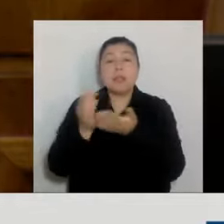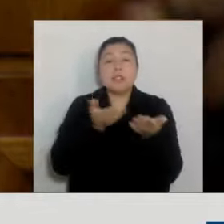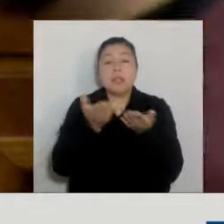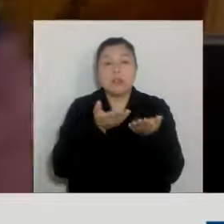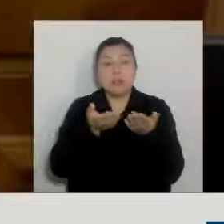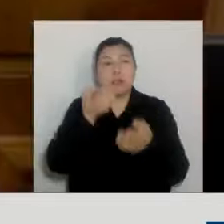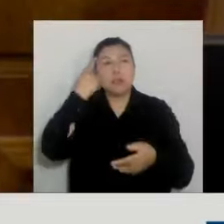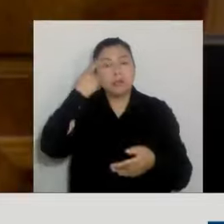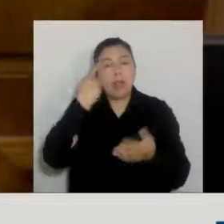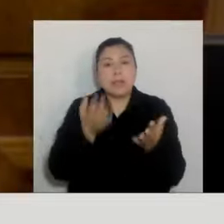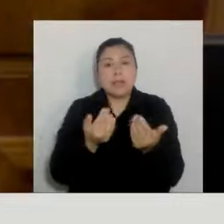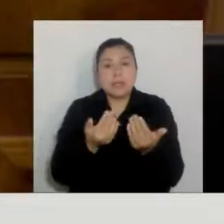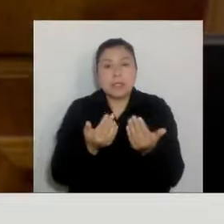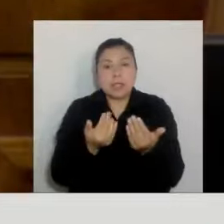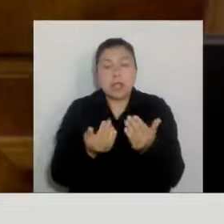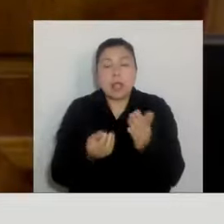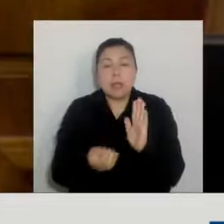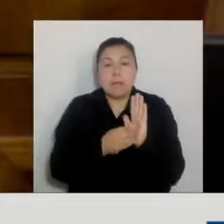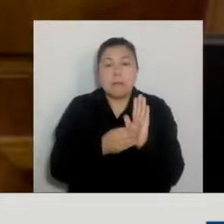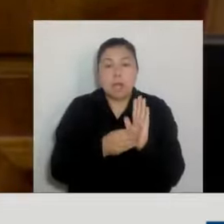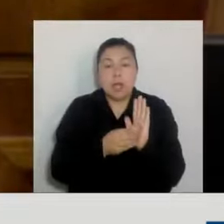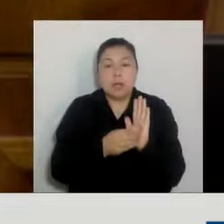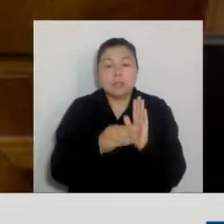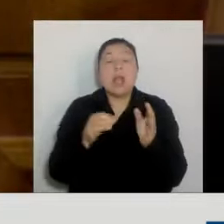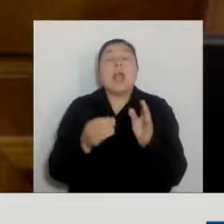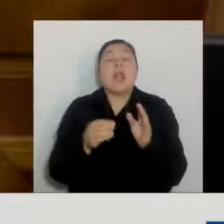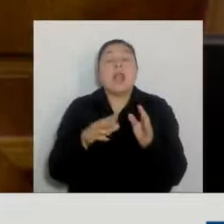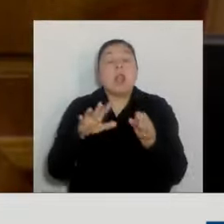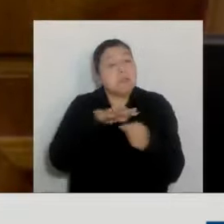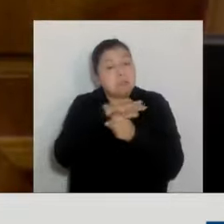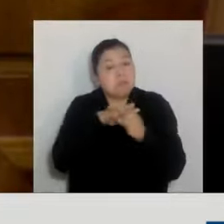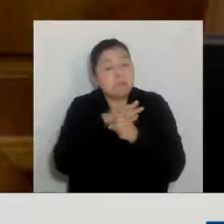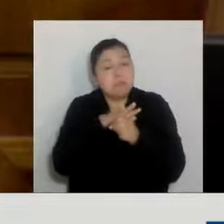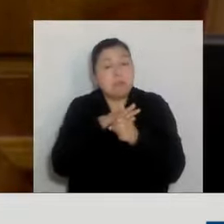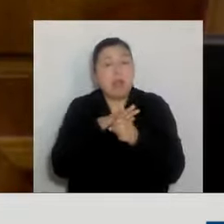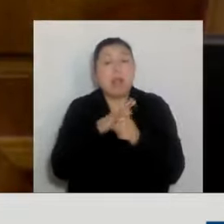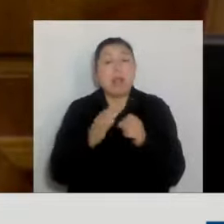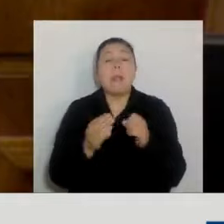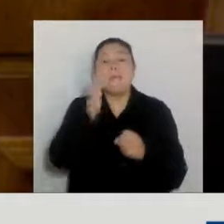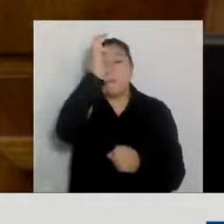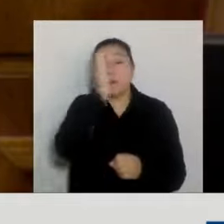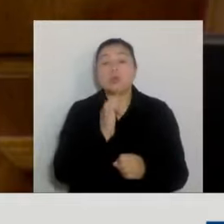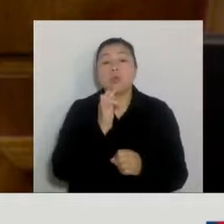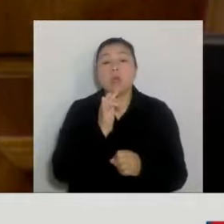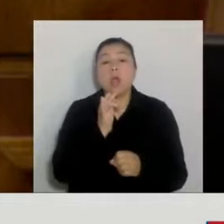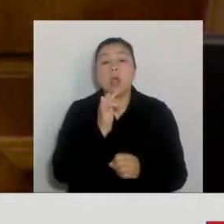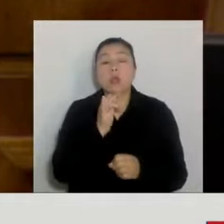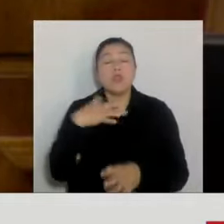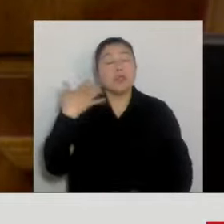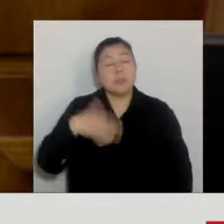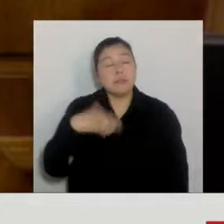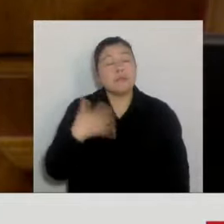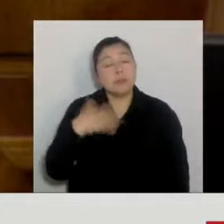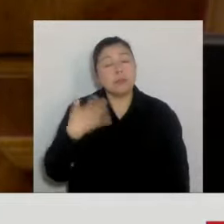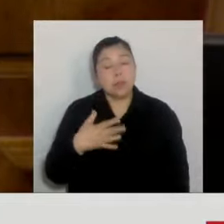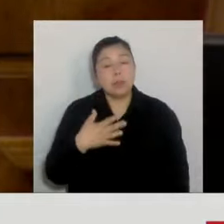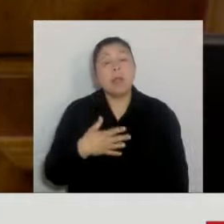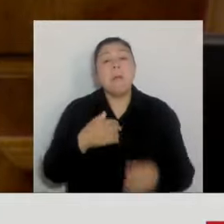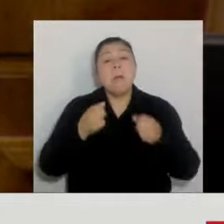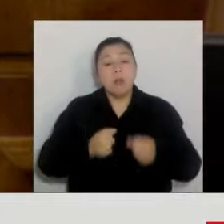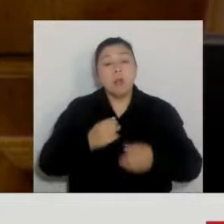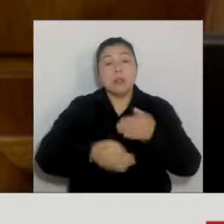necesari de aumentar en ciertos casos eh la presencia de funcionarios puesto que estos son fundamentales para poder llevar adelante las